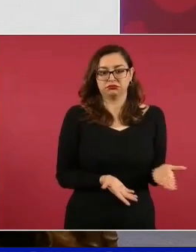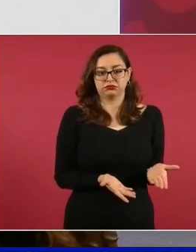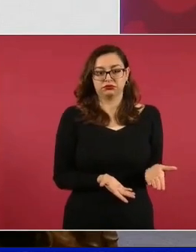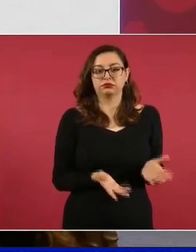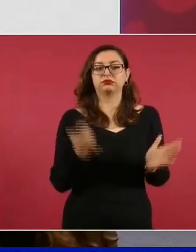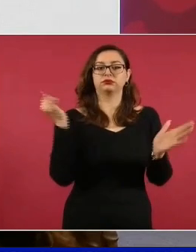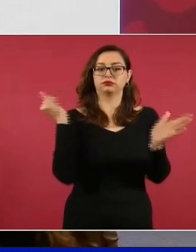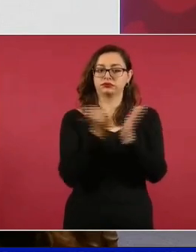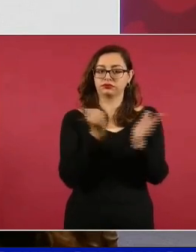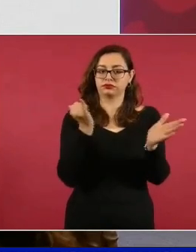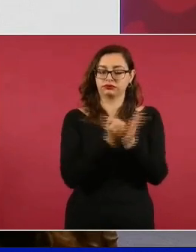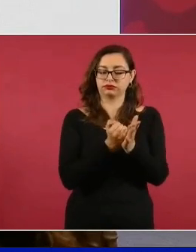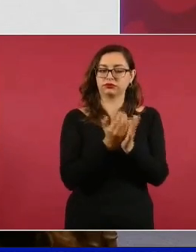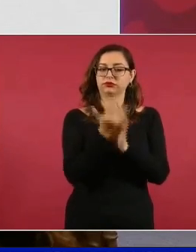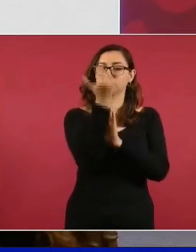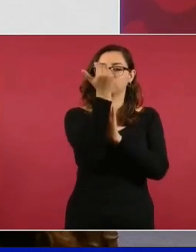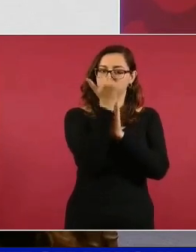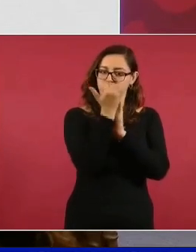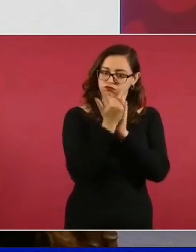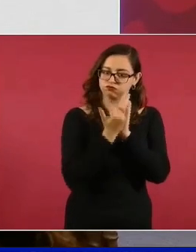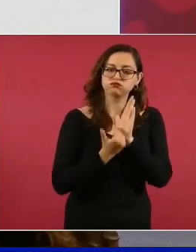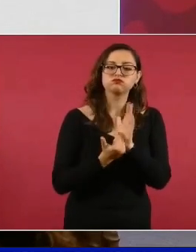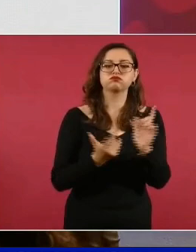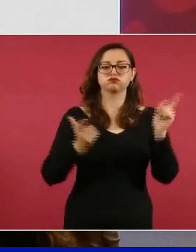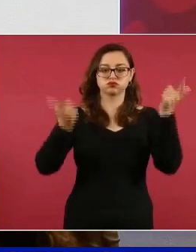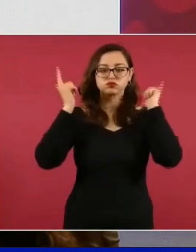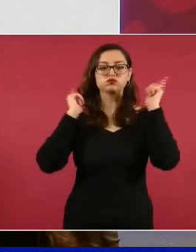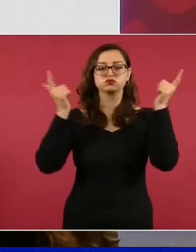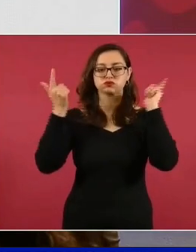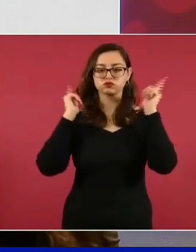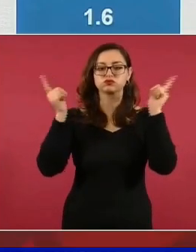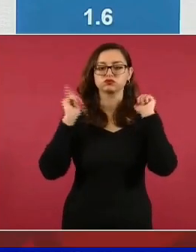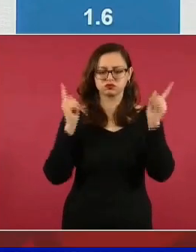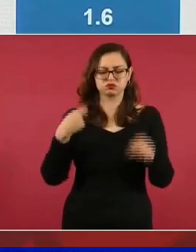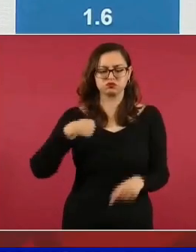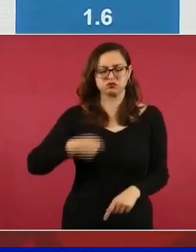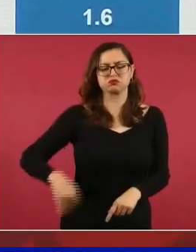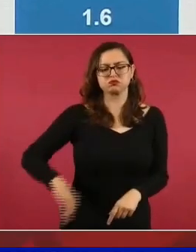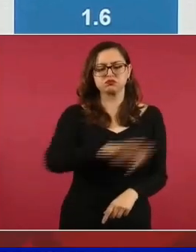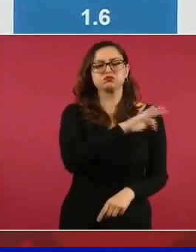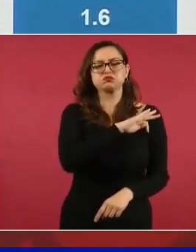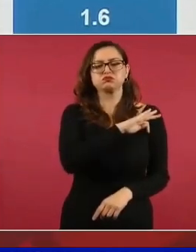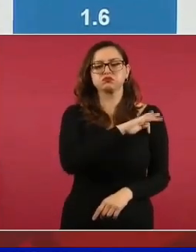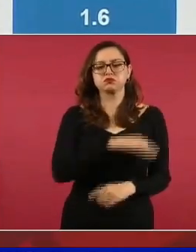esto lo vamos a reducir.